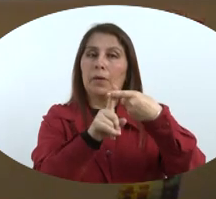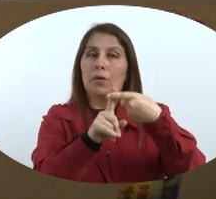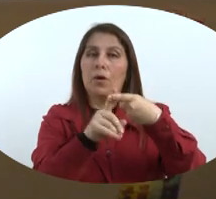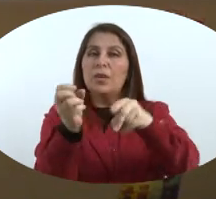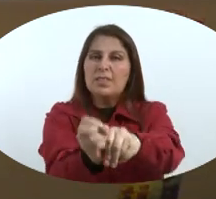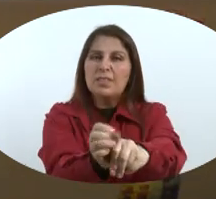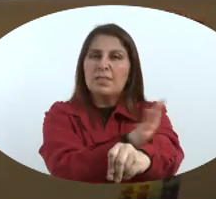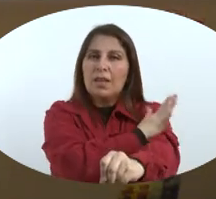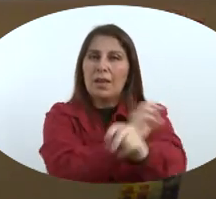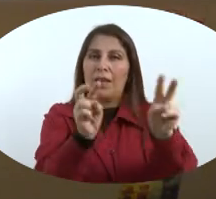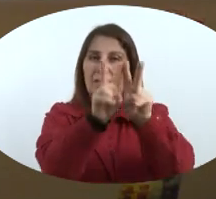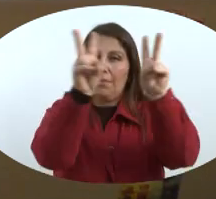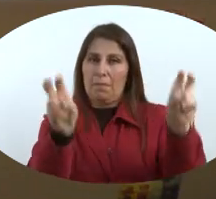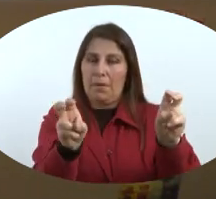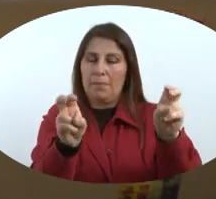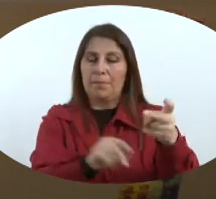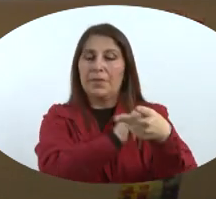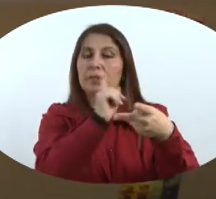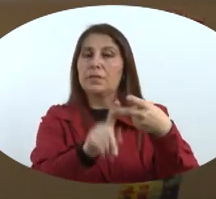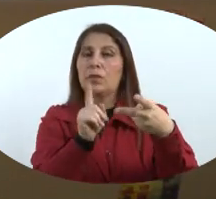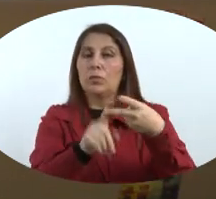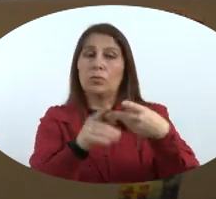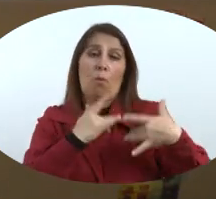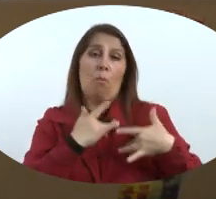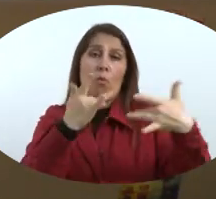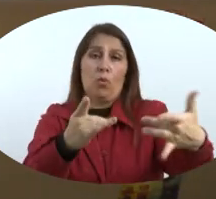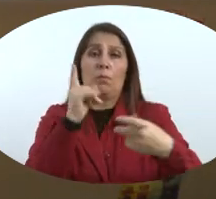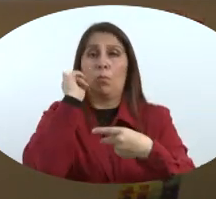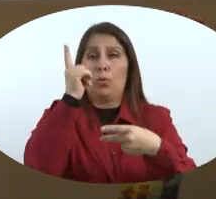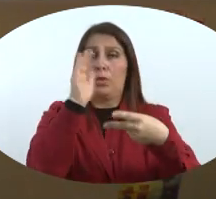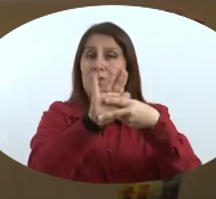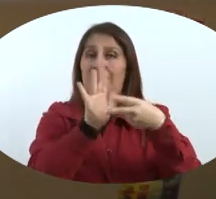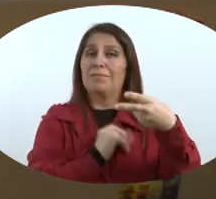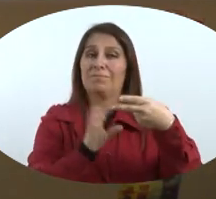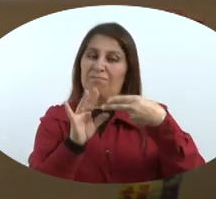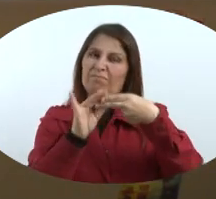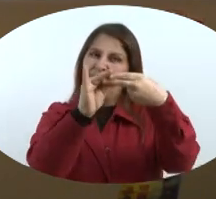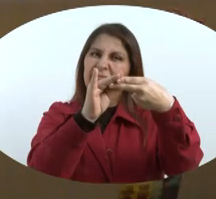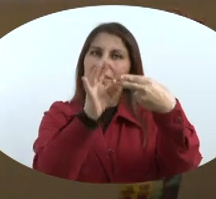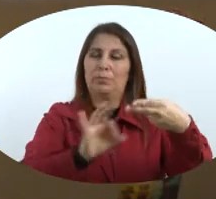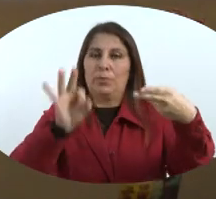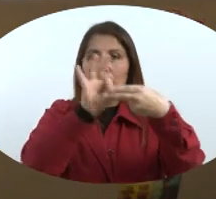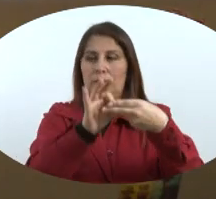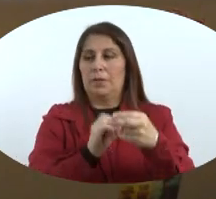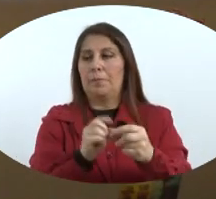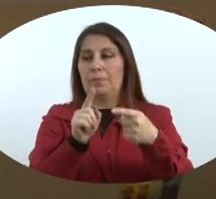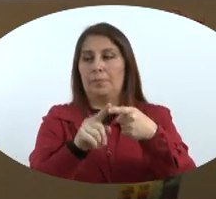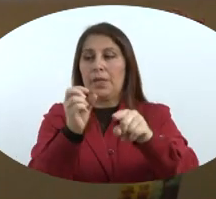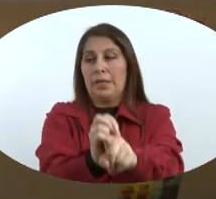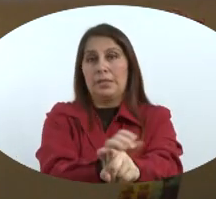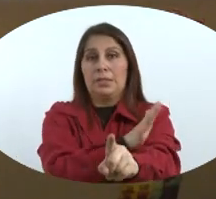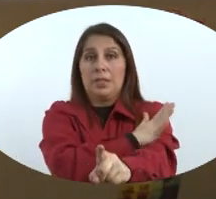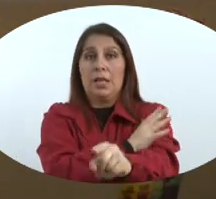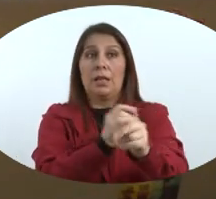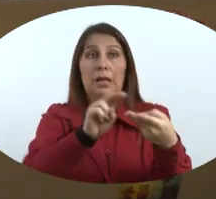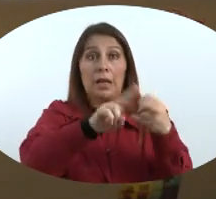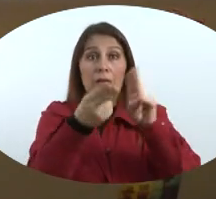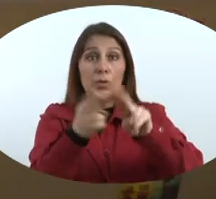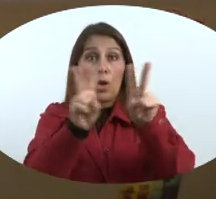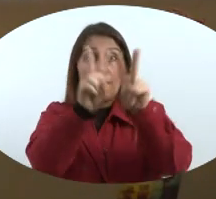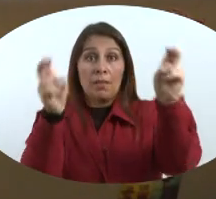la sensibilidad frente al tema y en un segundo momento una voluntad política frente a la sensibilidad frente al tema